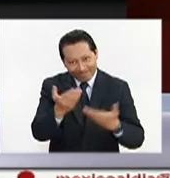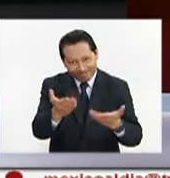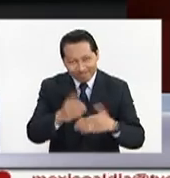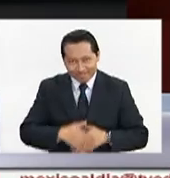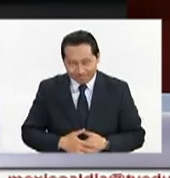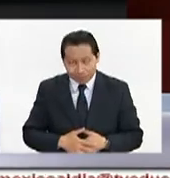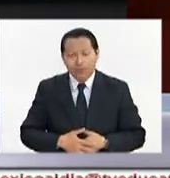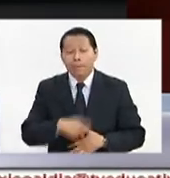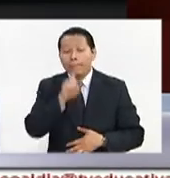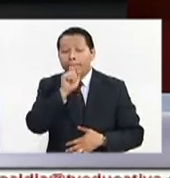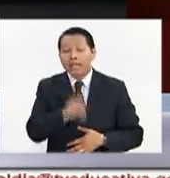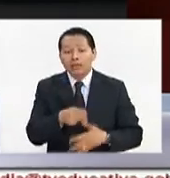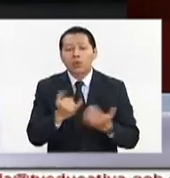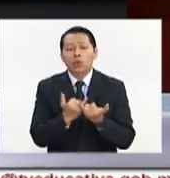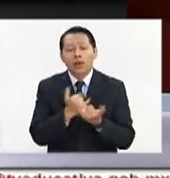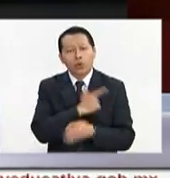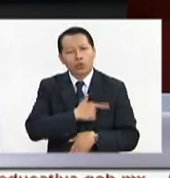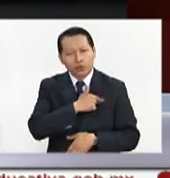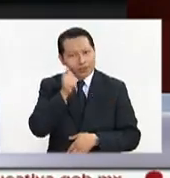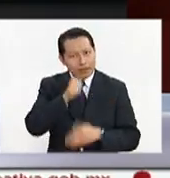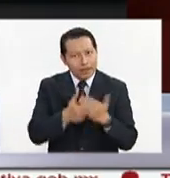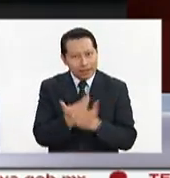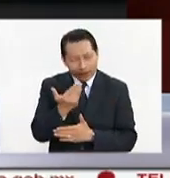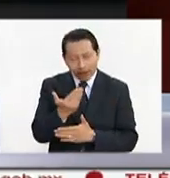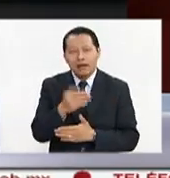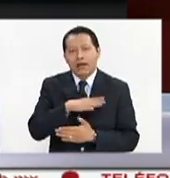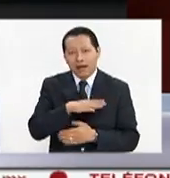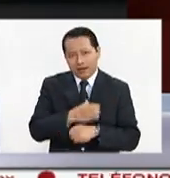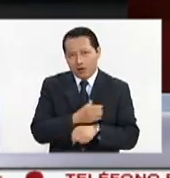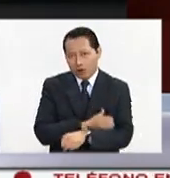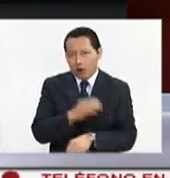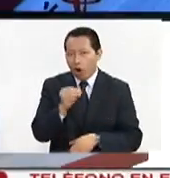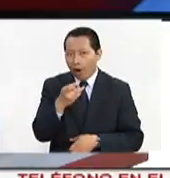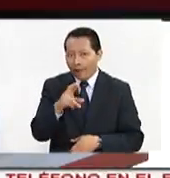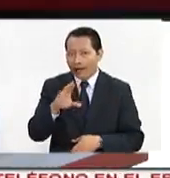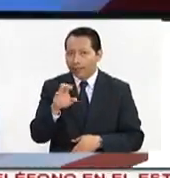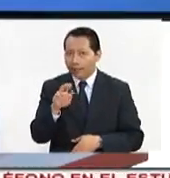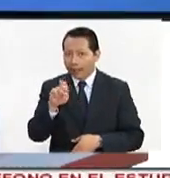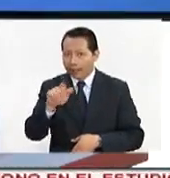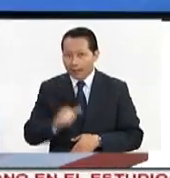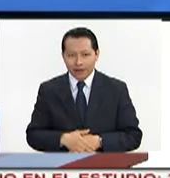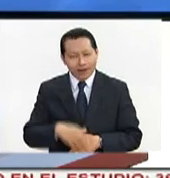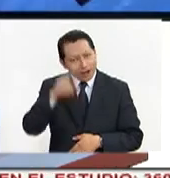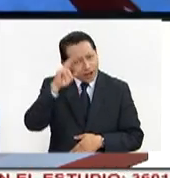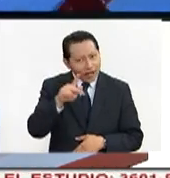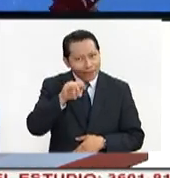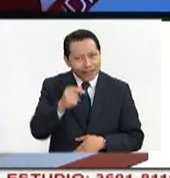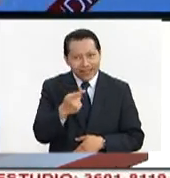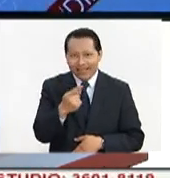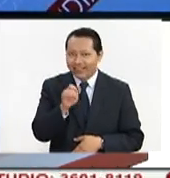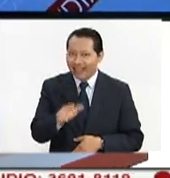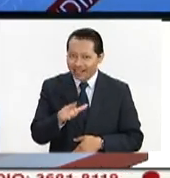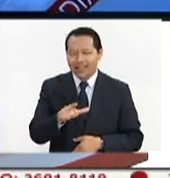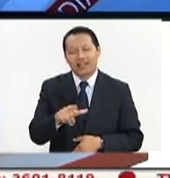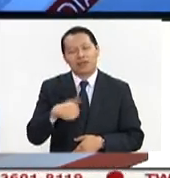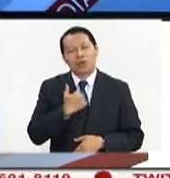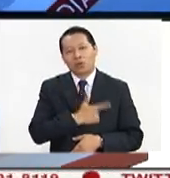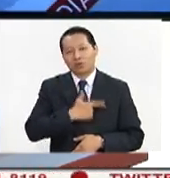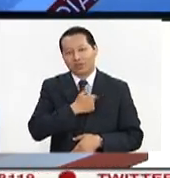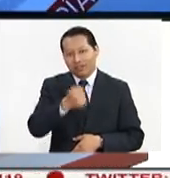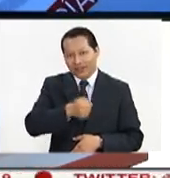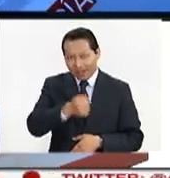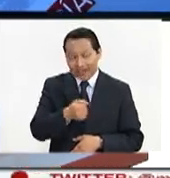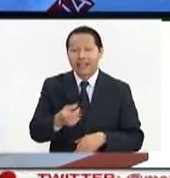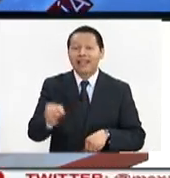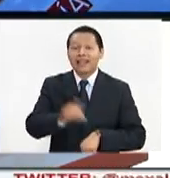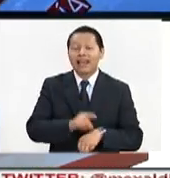República Mexicana. Saludo con gusto, como cada mañana, a mi compañero Omar Cepeda. Omar. Hola, Pati, ¿qué tal? Es un placer saludarte este martes 3 de octubre